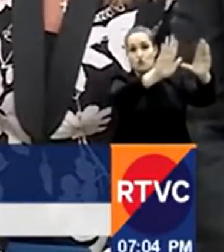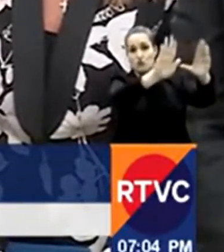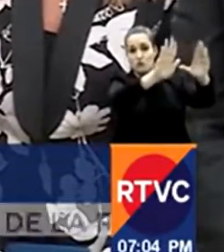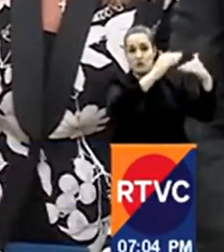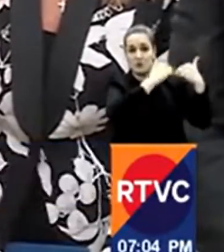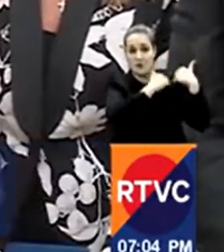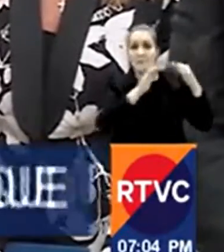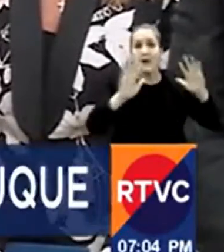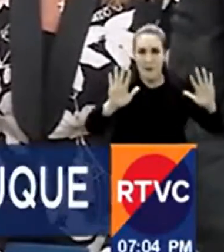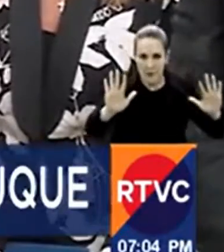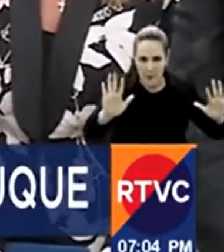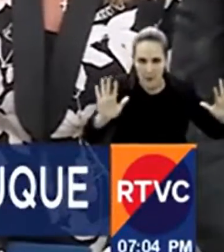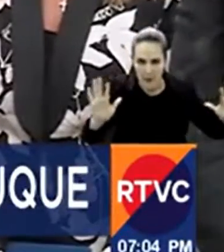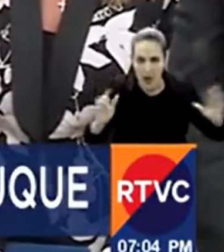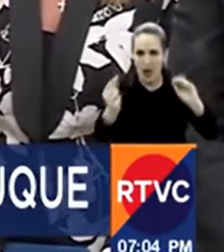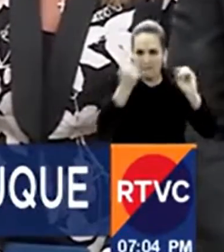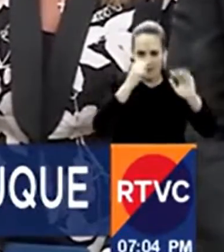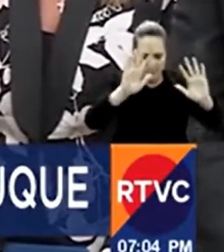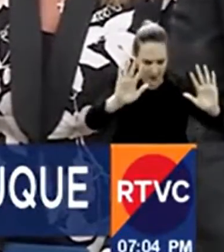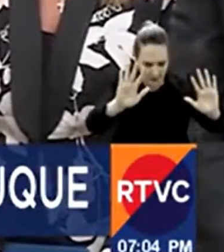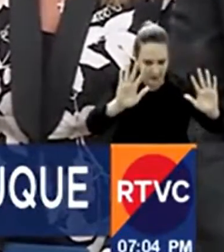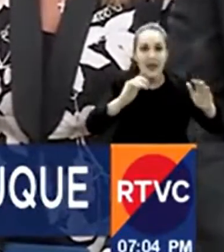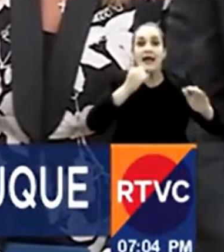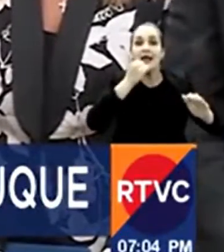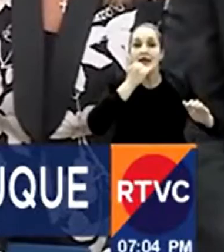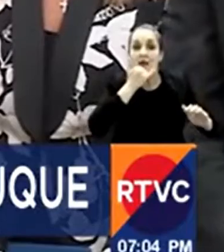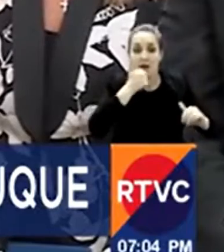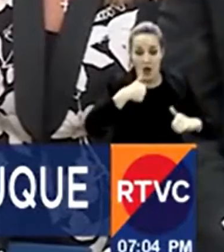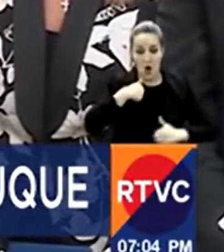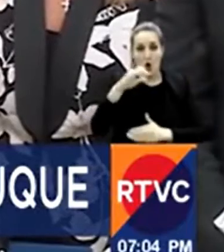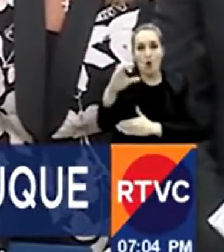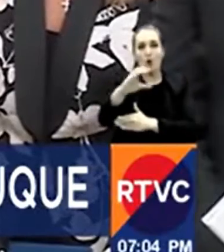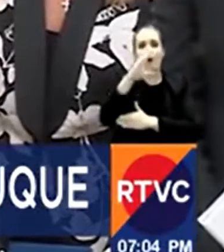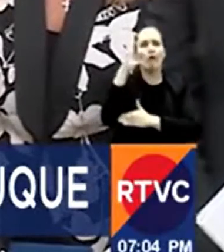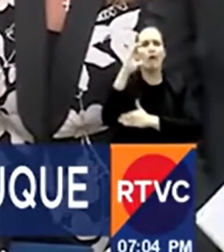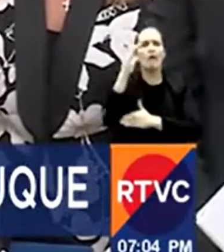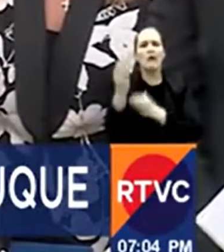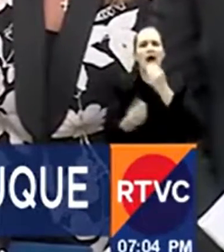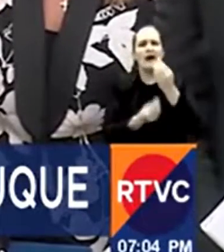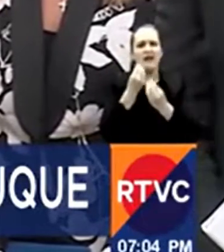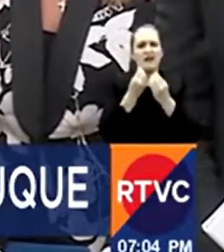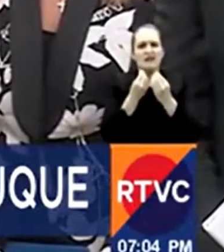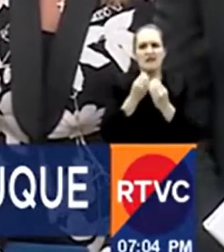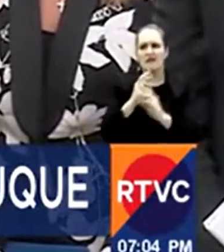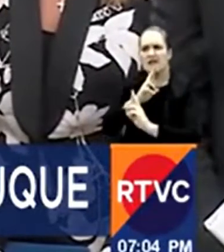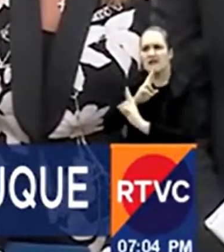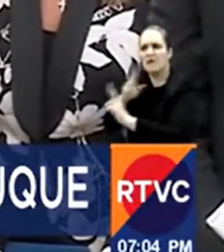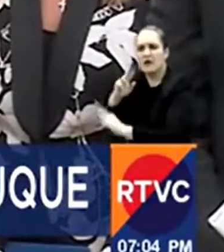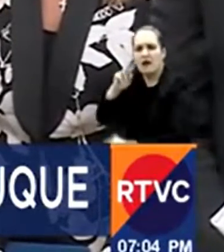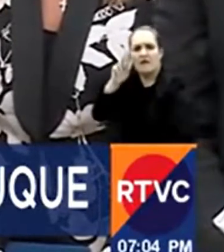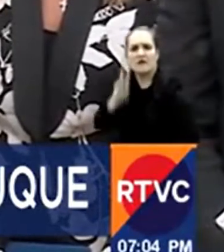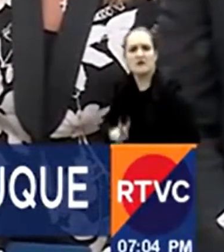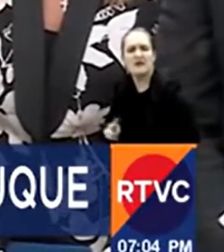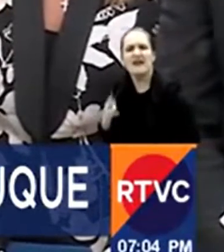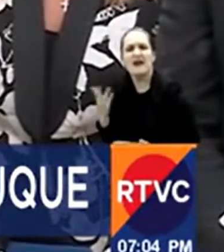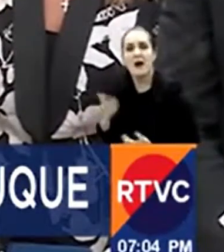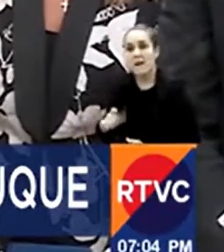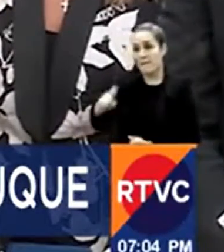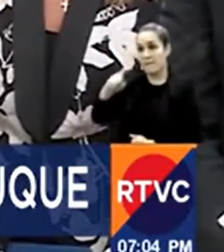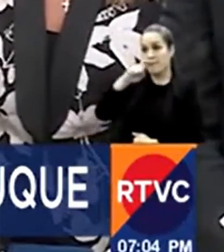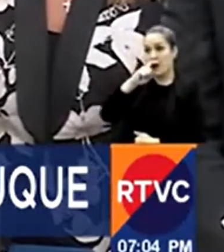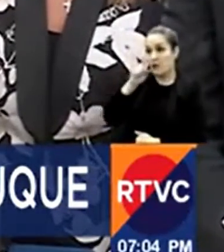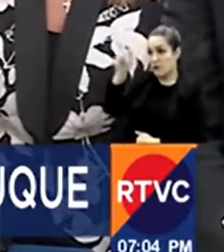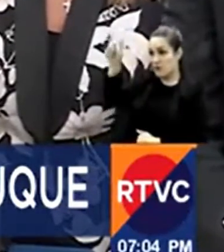calma. Entonces, ¿cuál es la expresión nuestra? ¿Dónde está Colombia frente a esto? Para nosotros, Nicolás